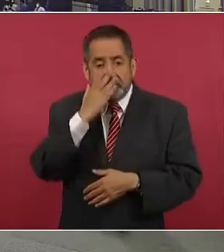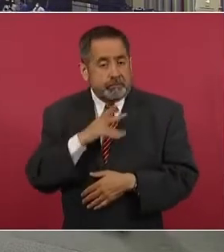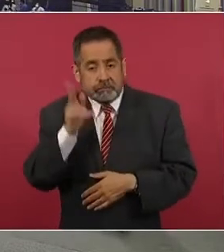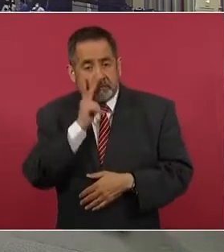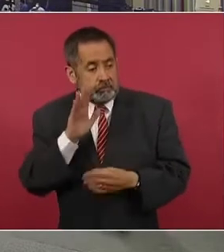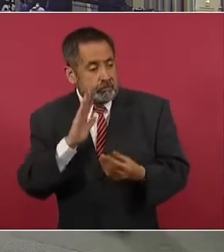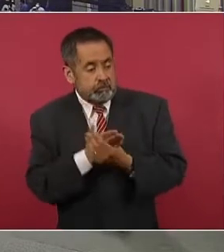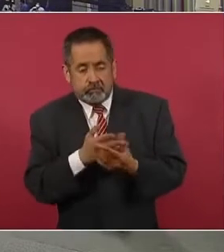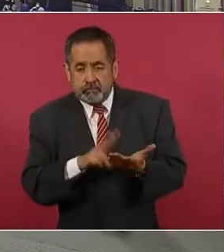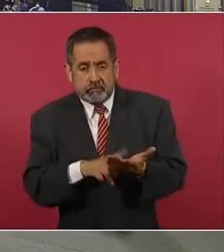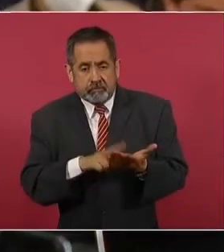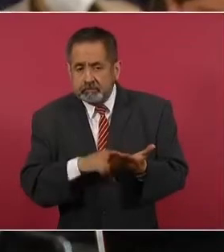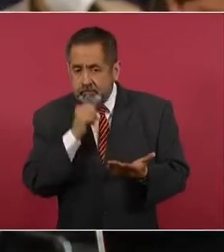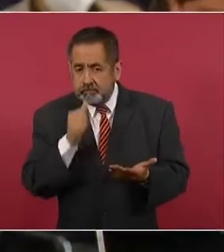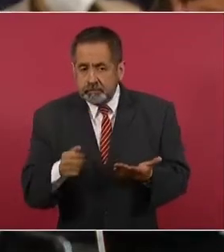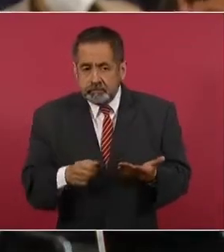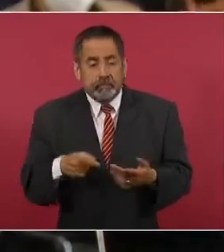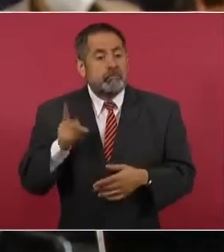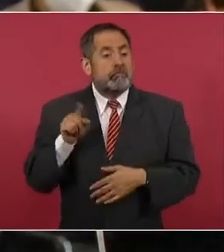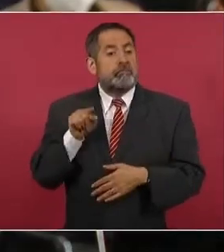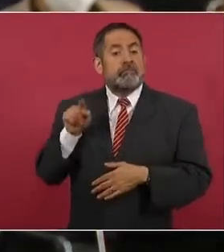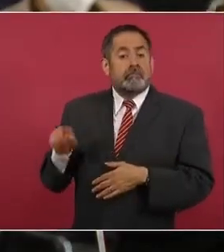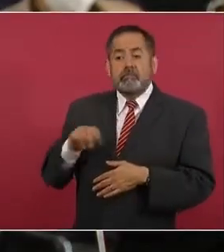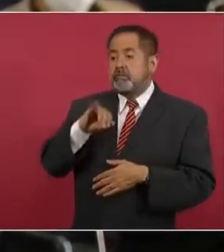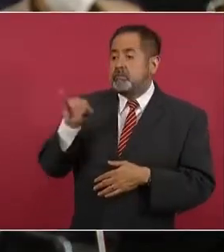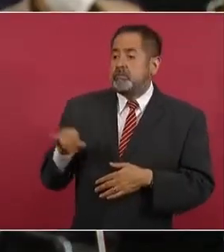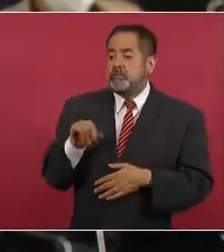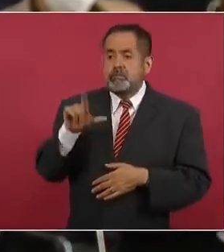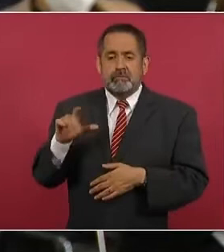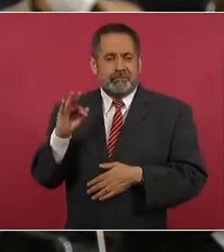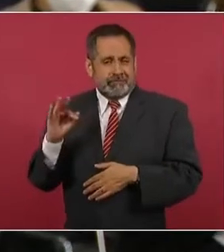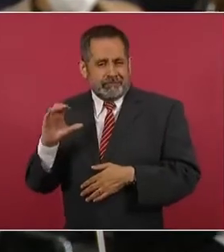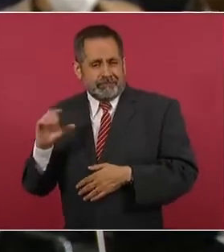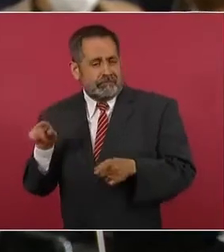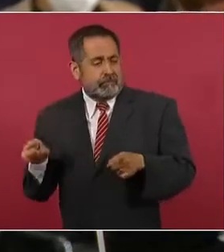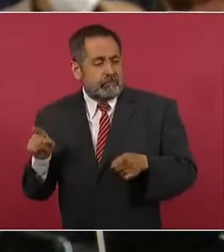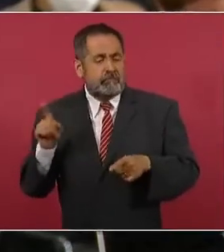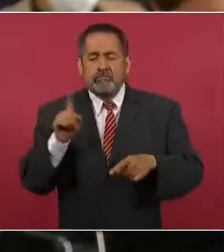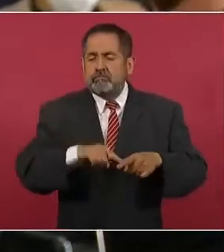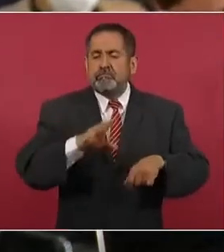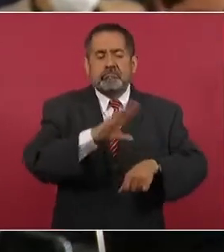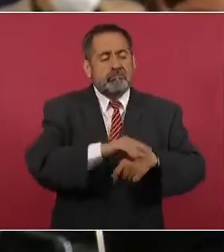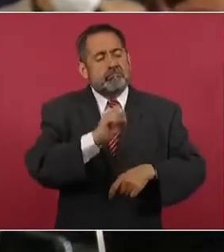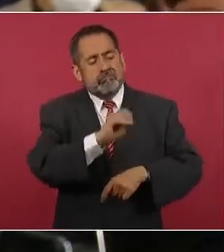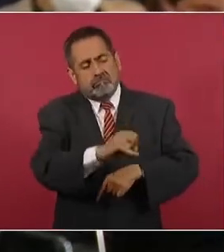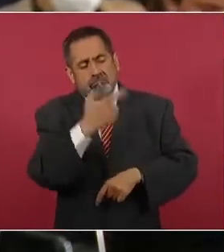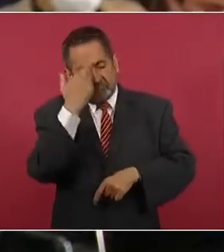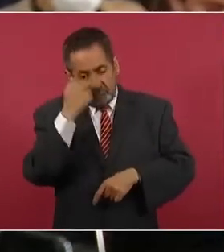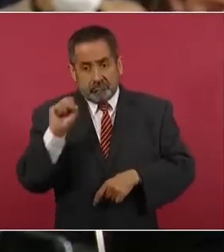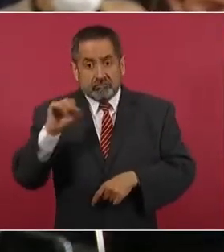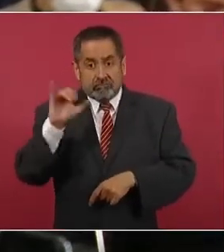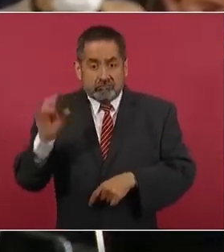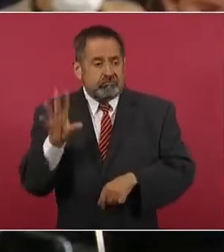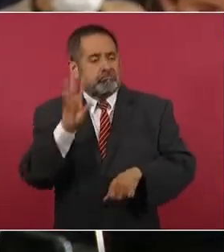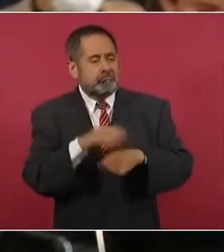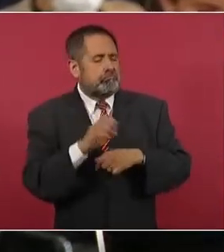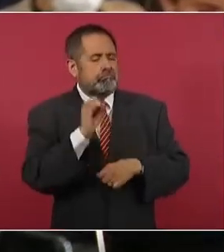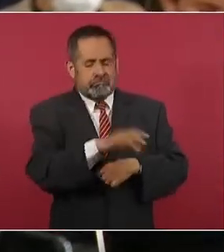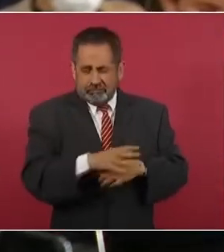sin embargo, la validó la Junta Federal, los tribunales de amparo y la Suprema Corte, como consta en